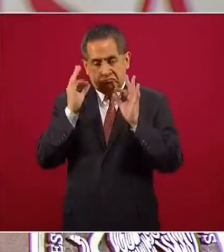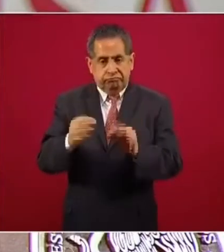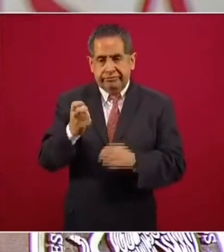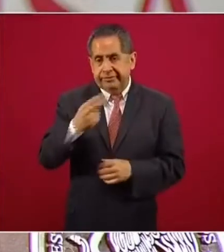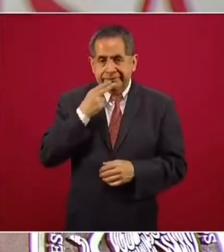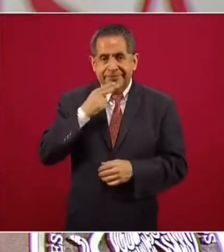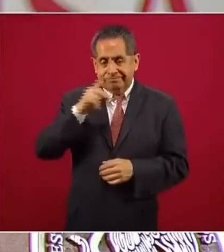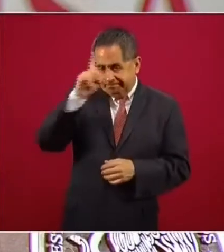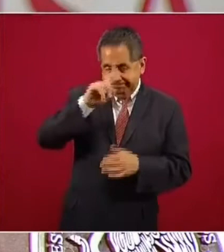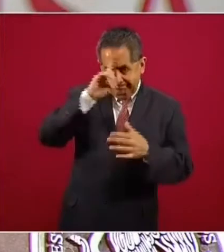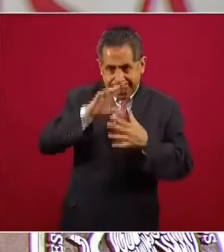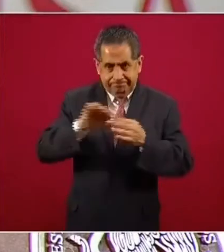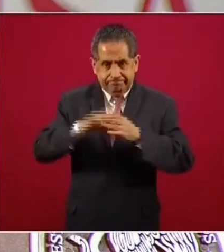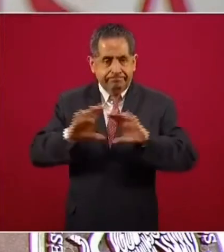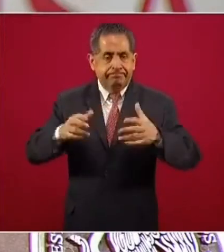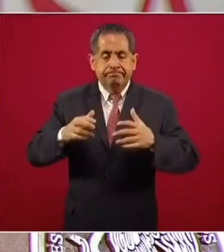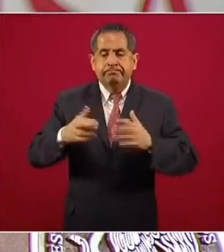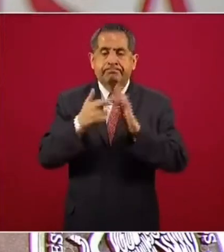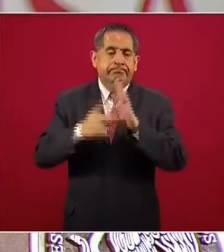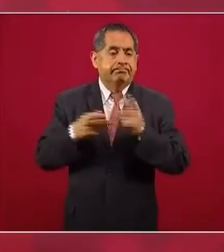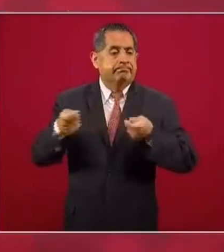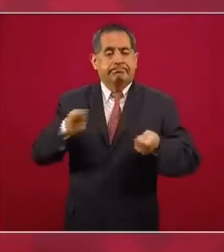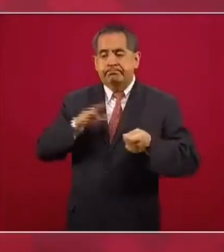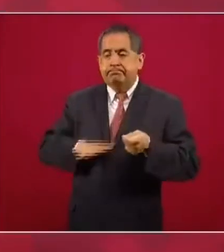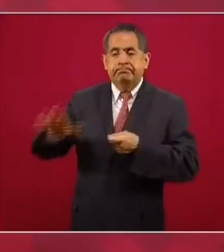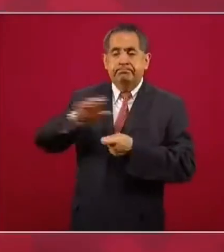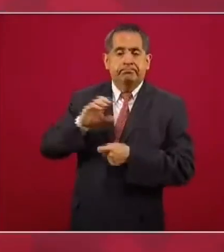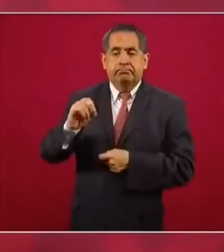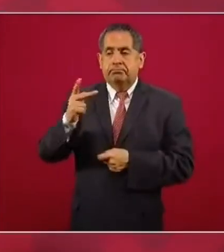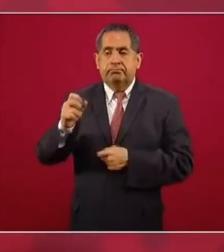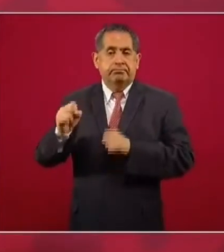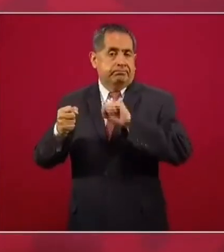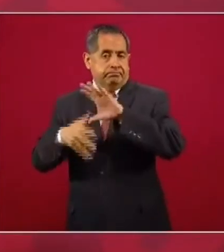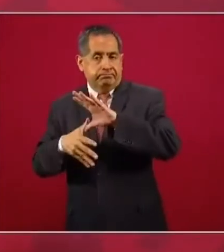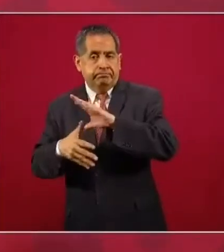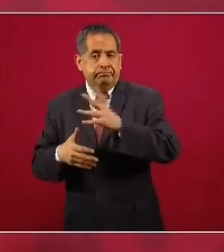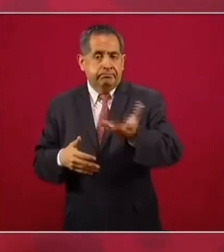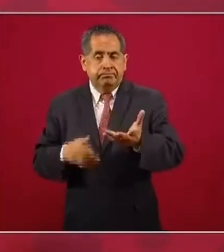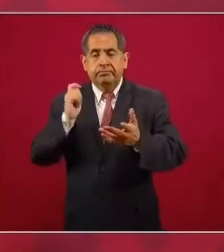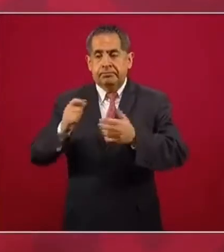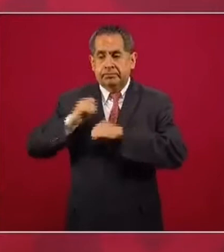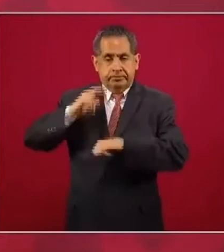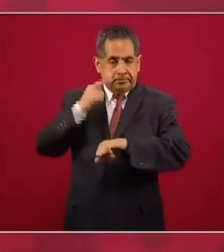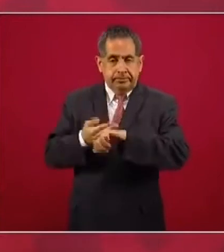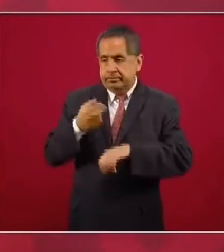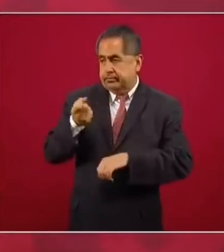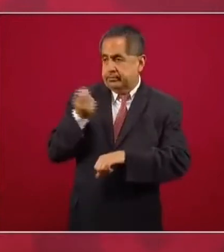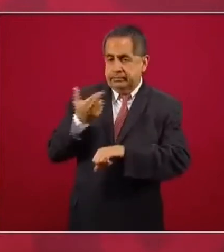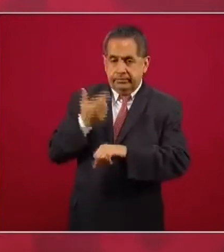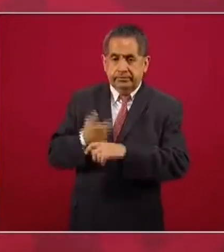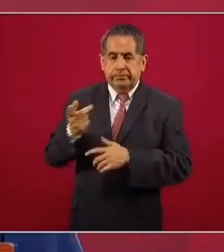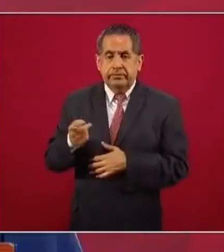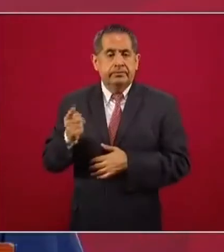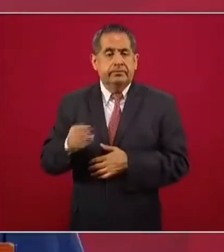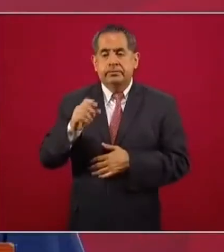prácticas y recomendaciones de las agencias reguladoras de referencia regionales de la OPS, que es su secretariado técnico. Estamos